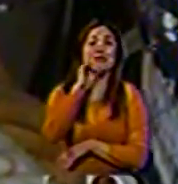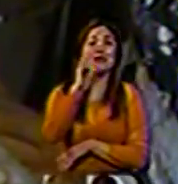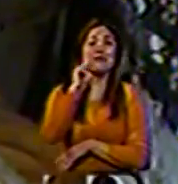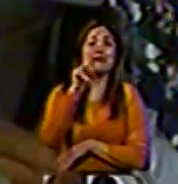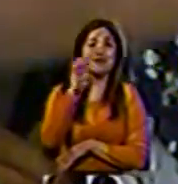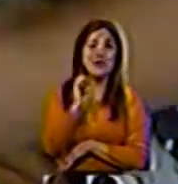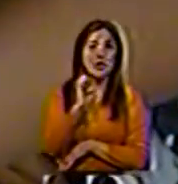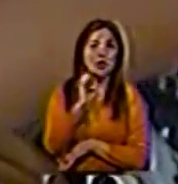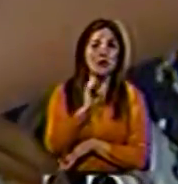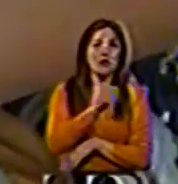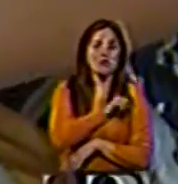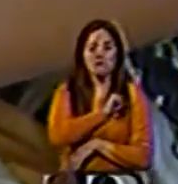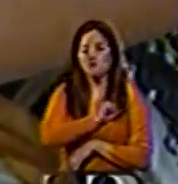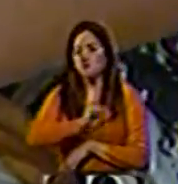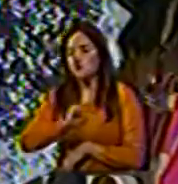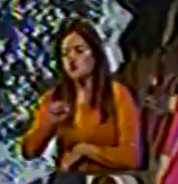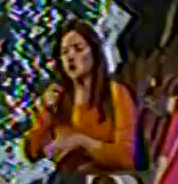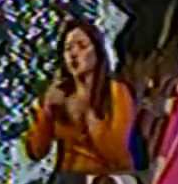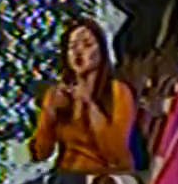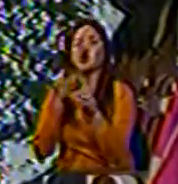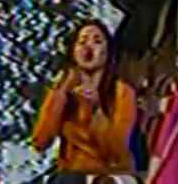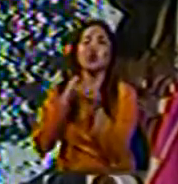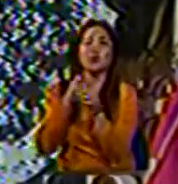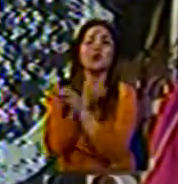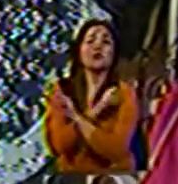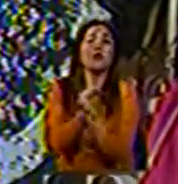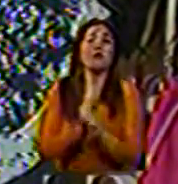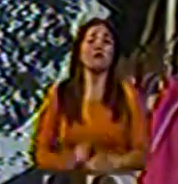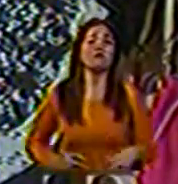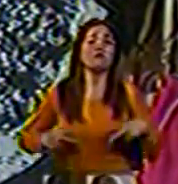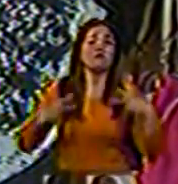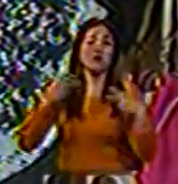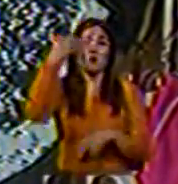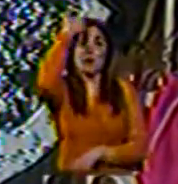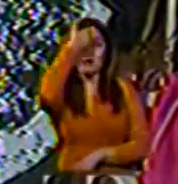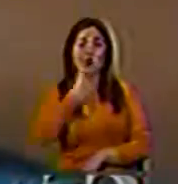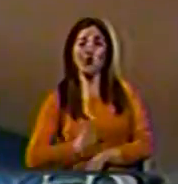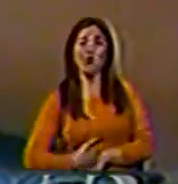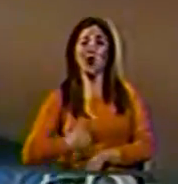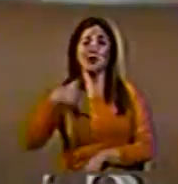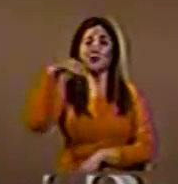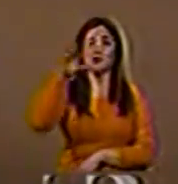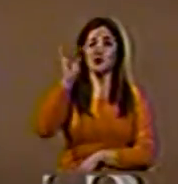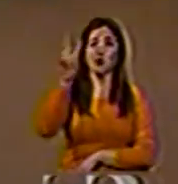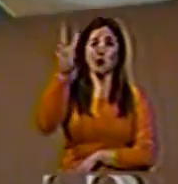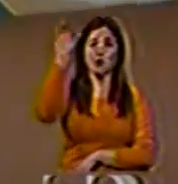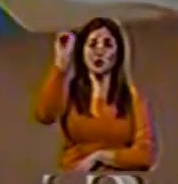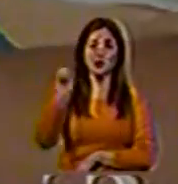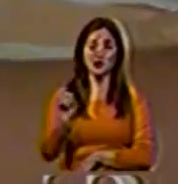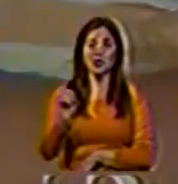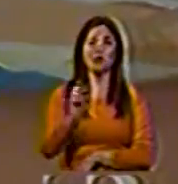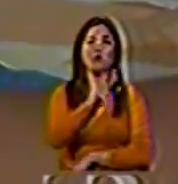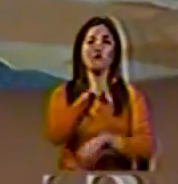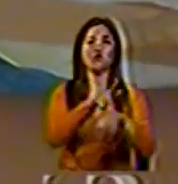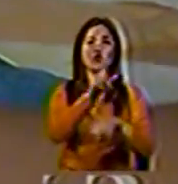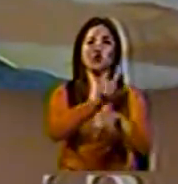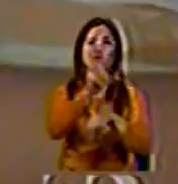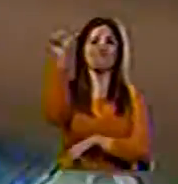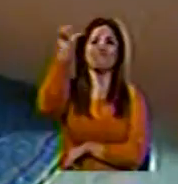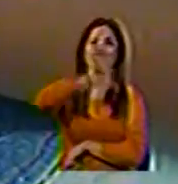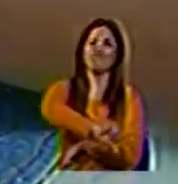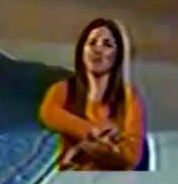salvarle la vida a su pequeña hija quien padece del 82% de parálisis cerebral por una mala práctica médica